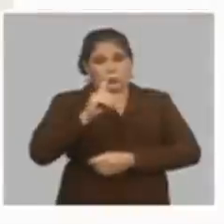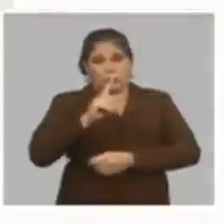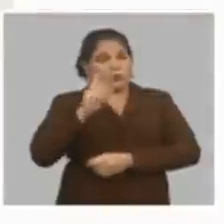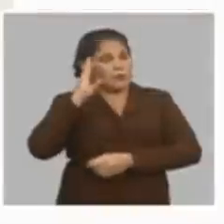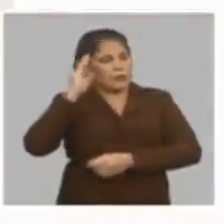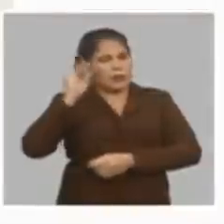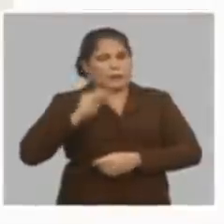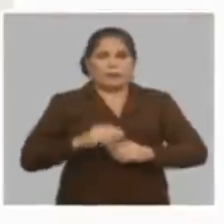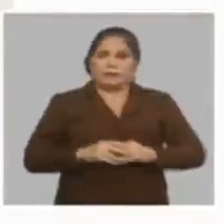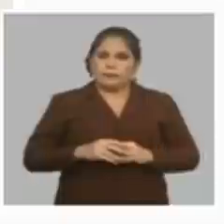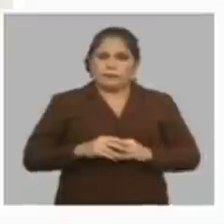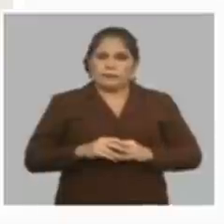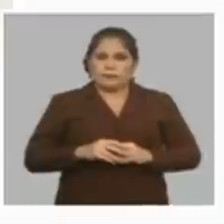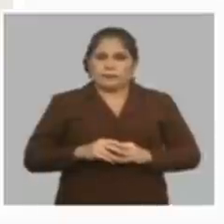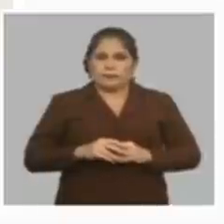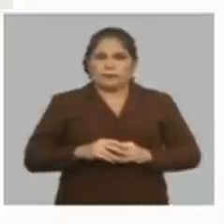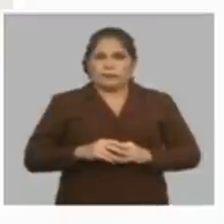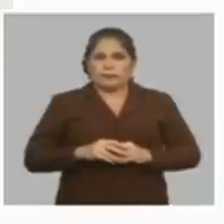y